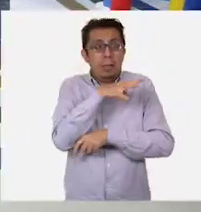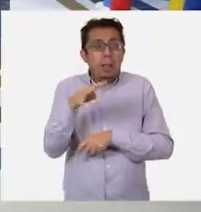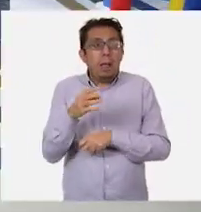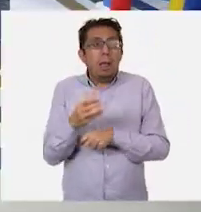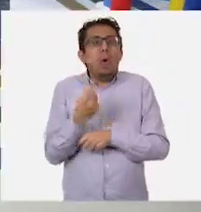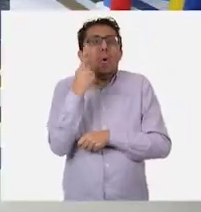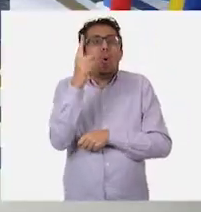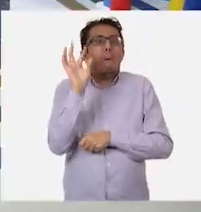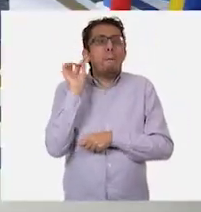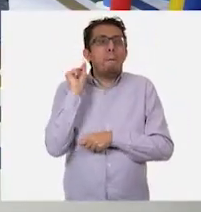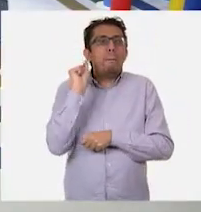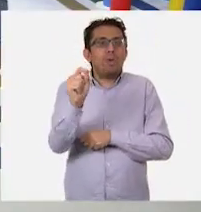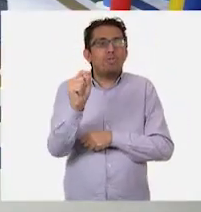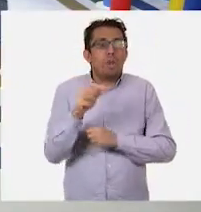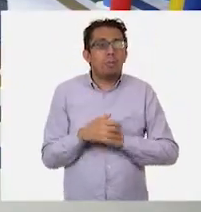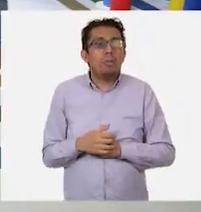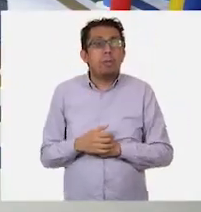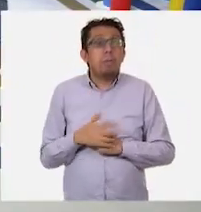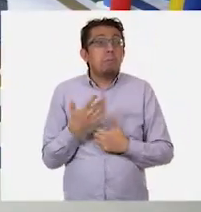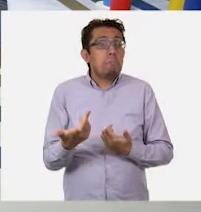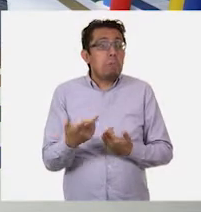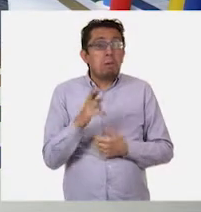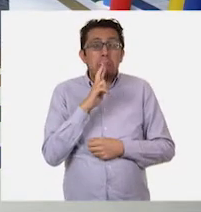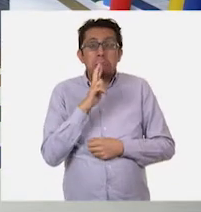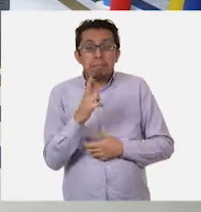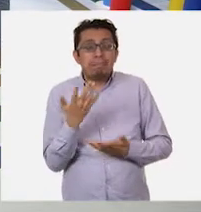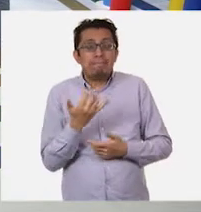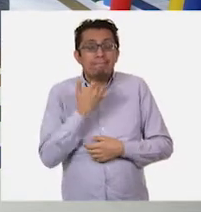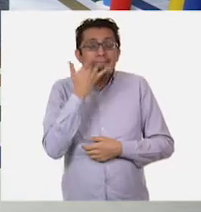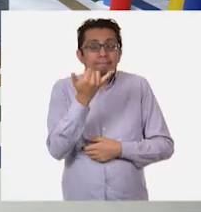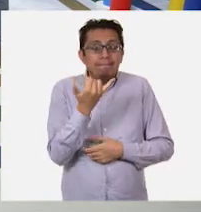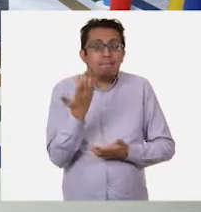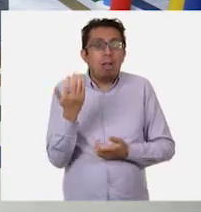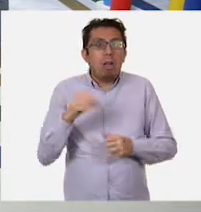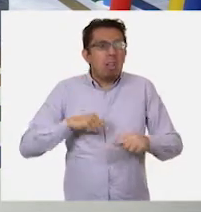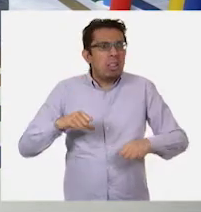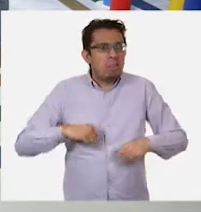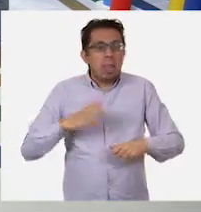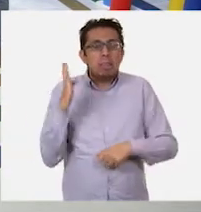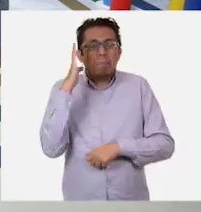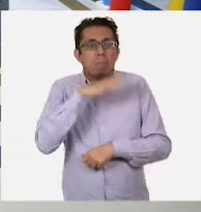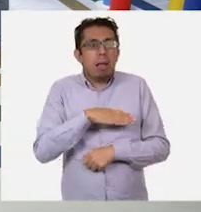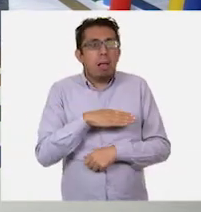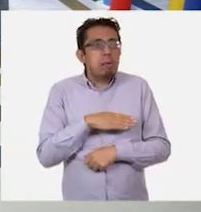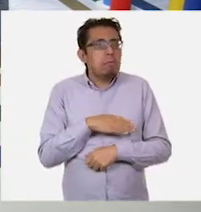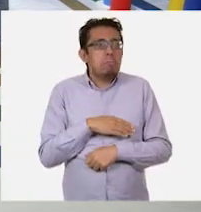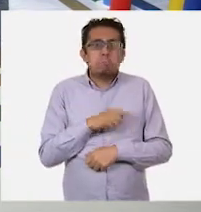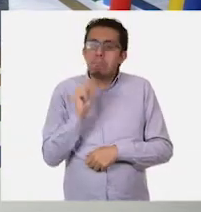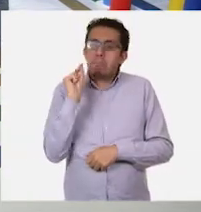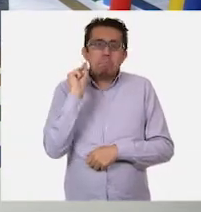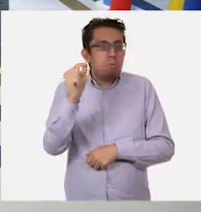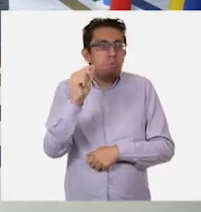un punto. De no contestar o no realizar la actividad correctamente, no obtendrán puntaje.